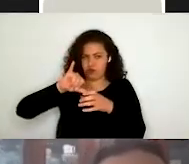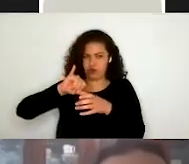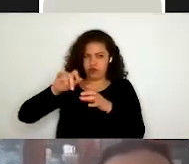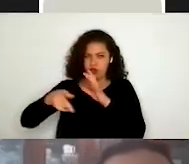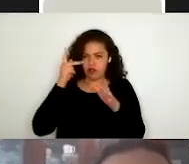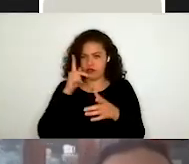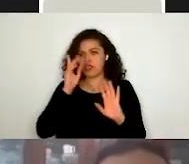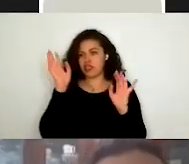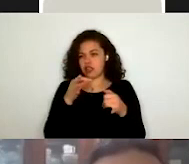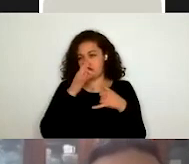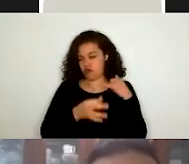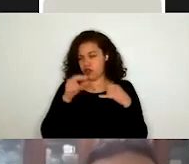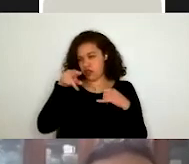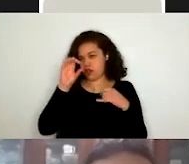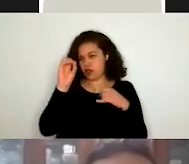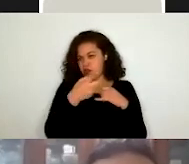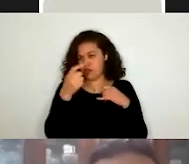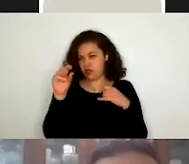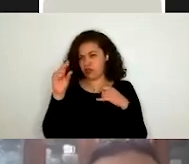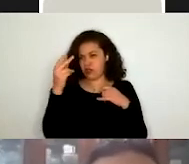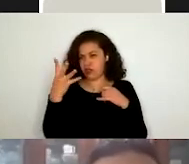Y por último, la NOM 189,